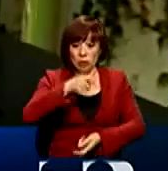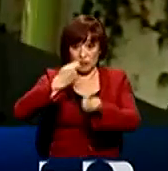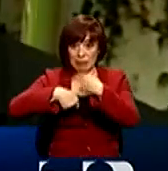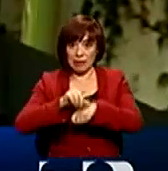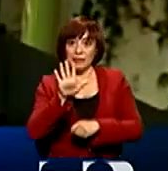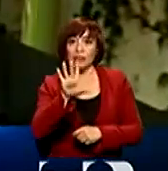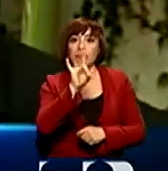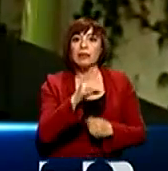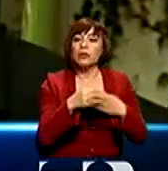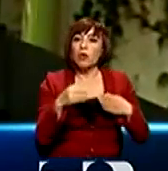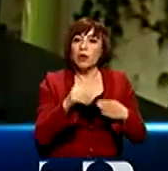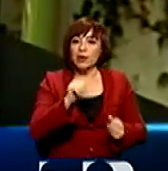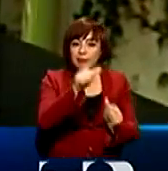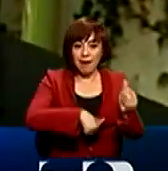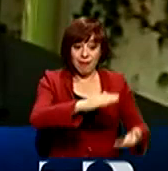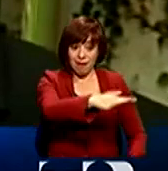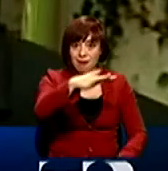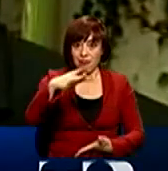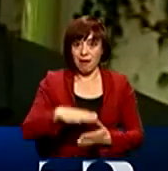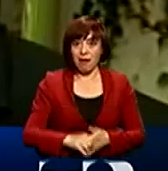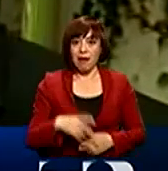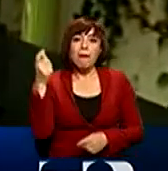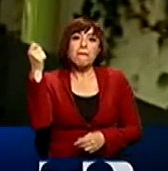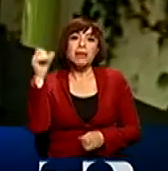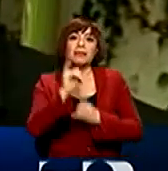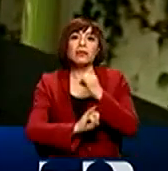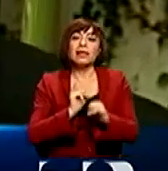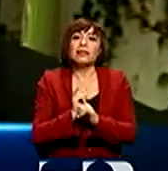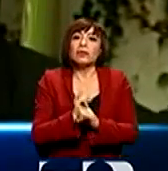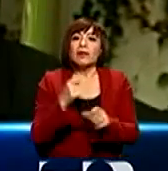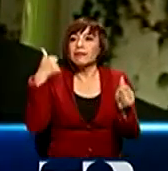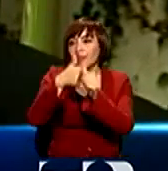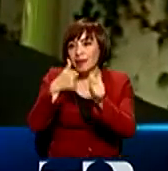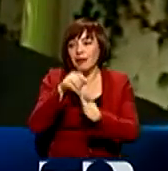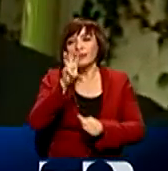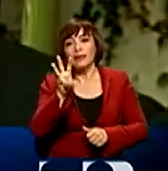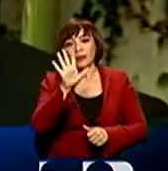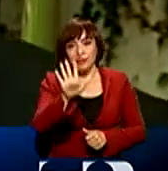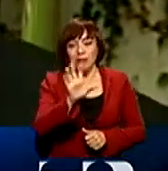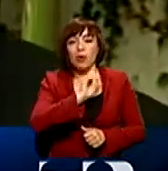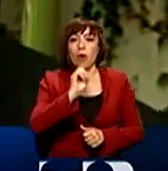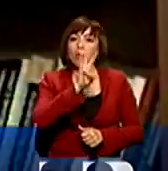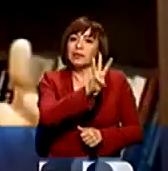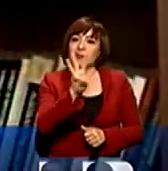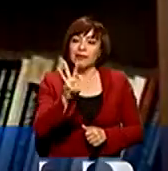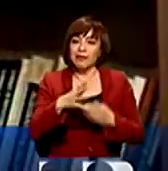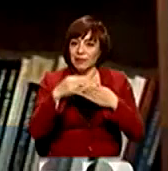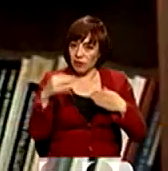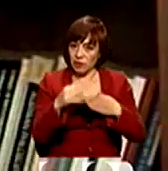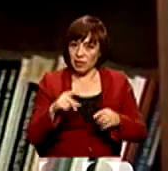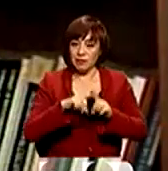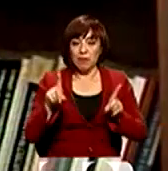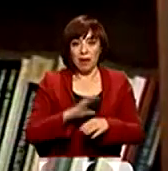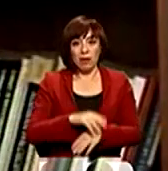58 tendríamos que tener un precio internacional WTI cercano a los 65, 66 dólares el barril. Pero para el